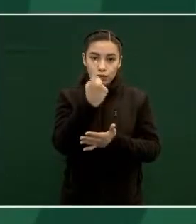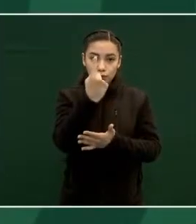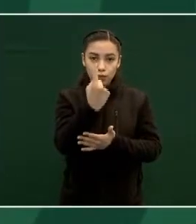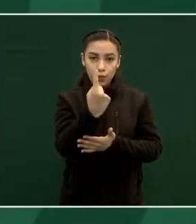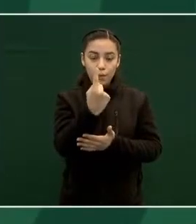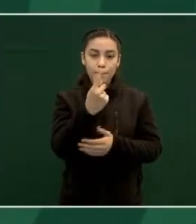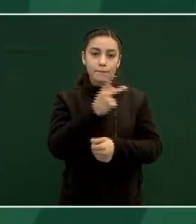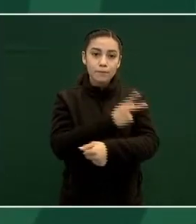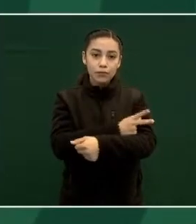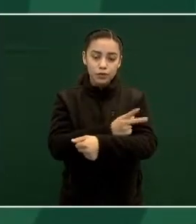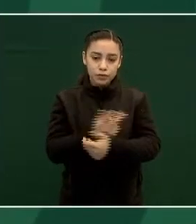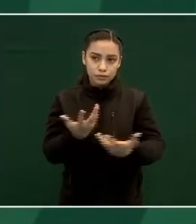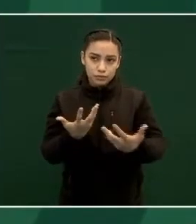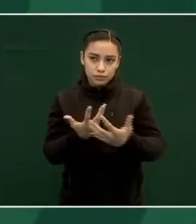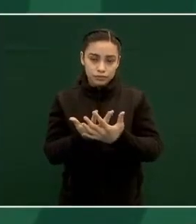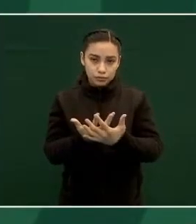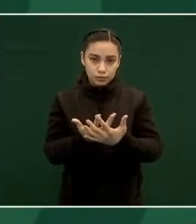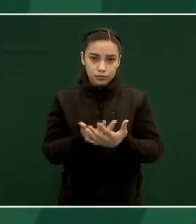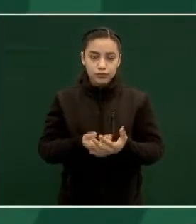Y lo que